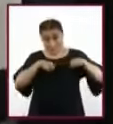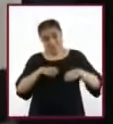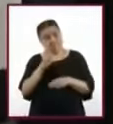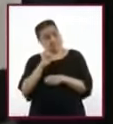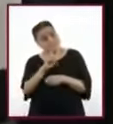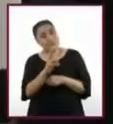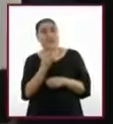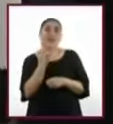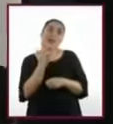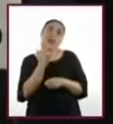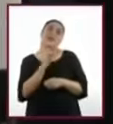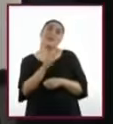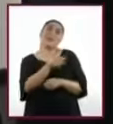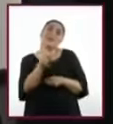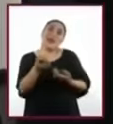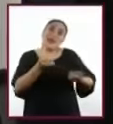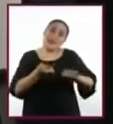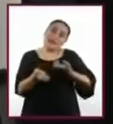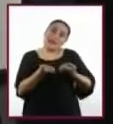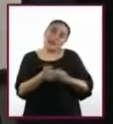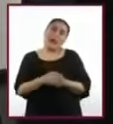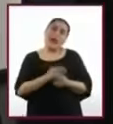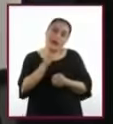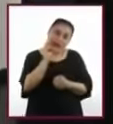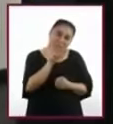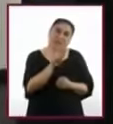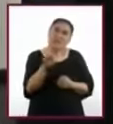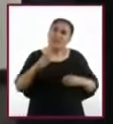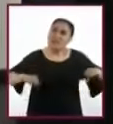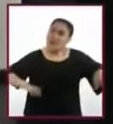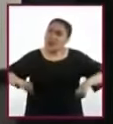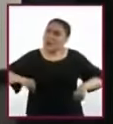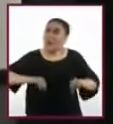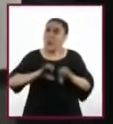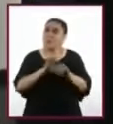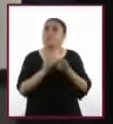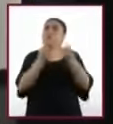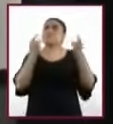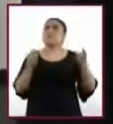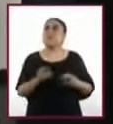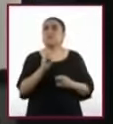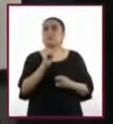gozaremos viendo los ejercicios e intentaremos interpretar lo que veamos.